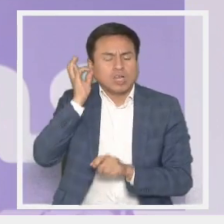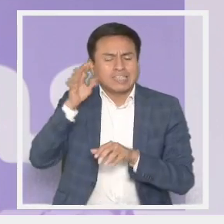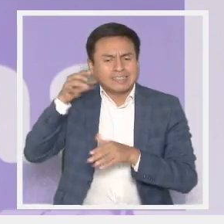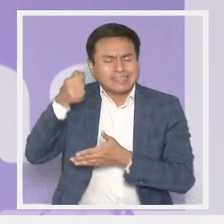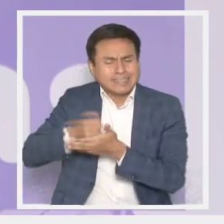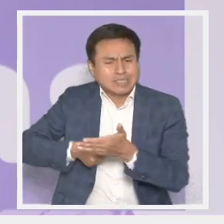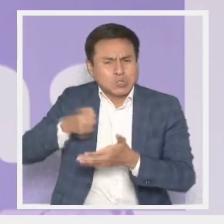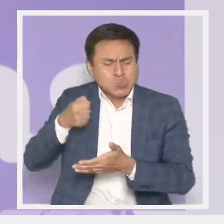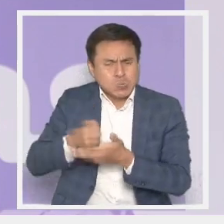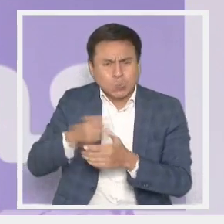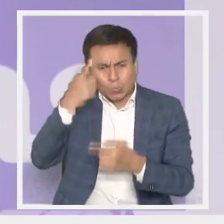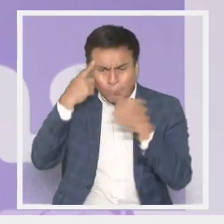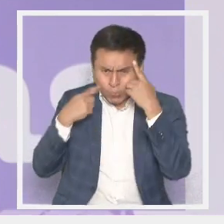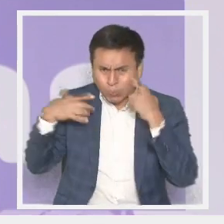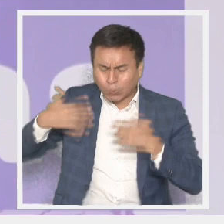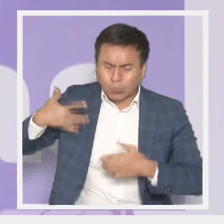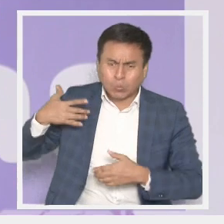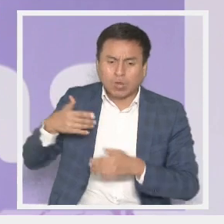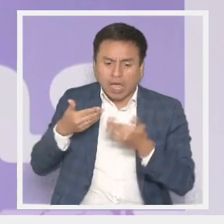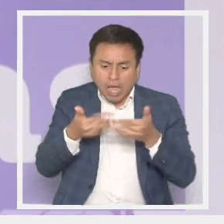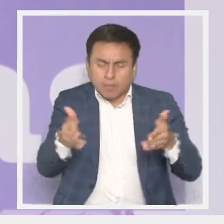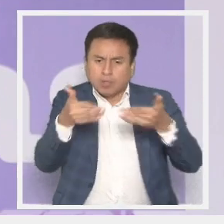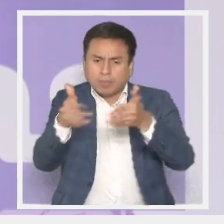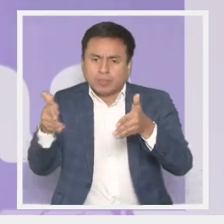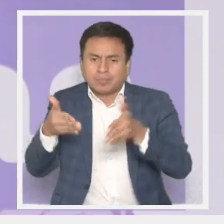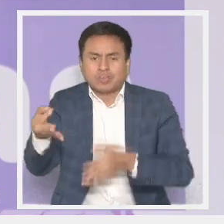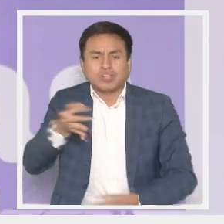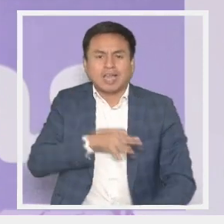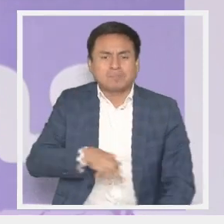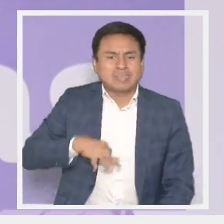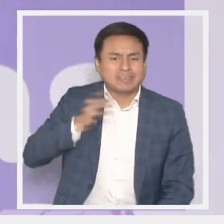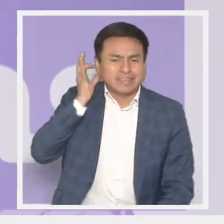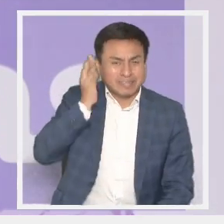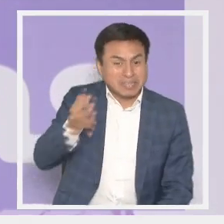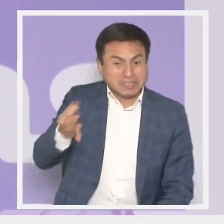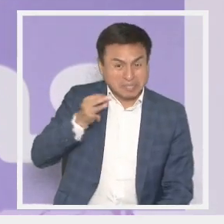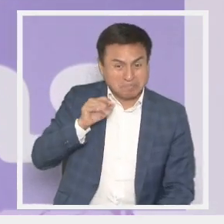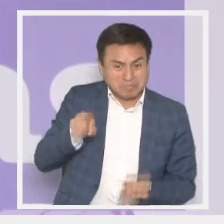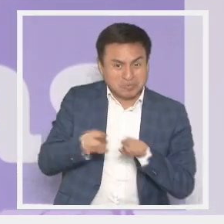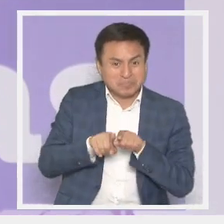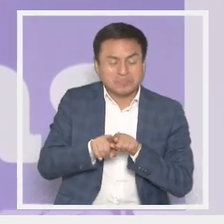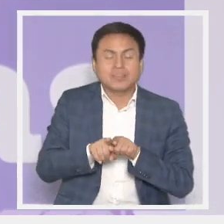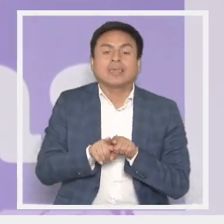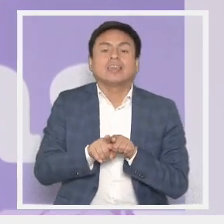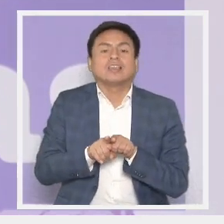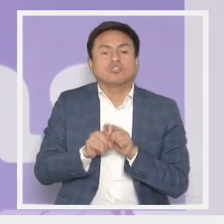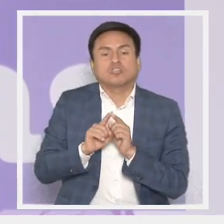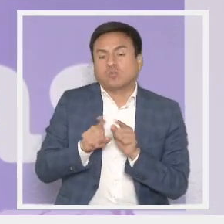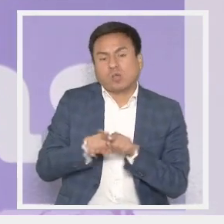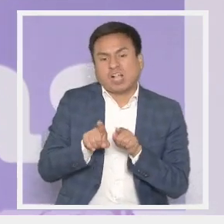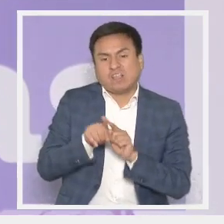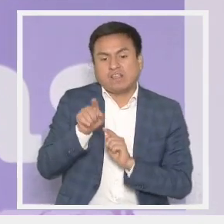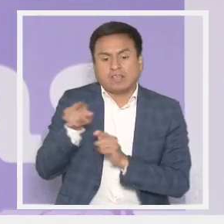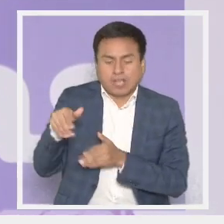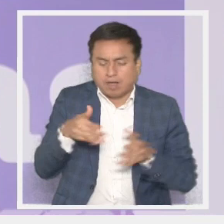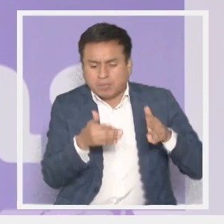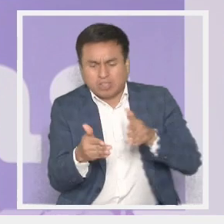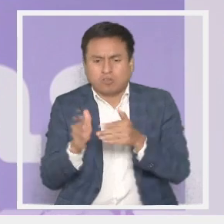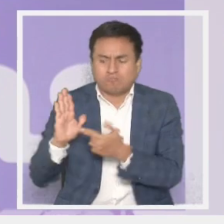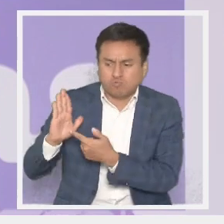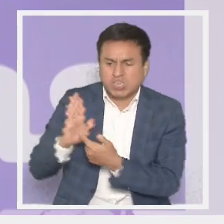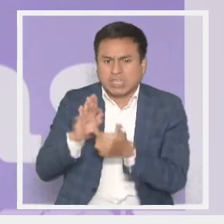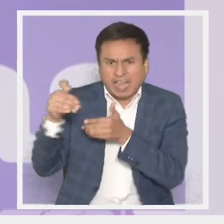incansables que han ido abriendo paso, como decía la ministra, y que todavía nos muestran el camino hacia donde hay que